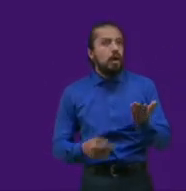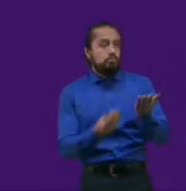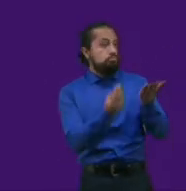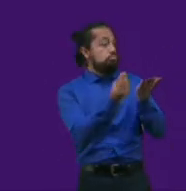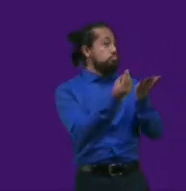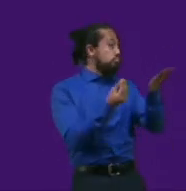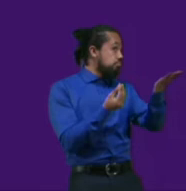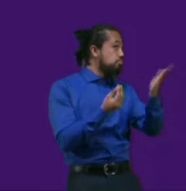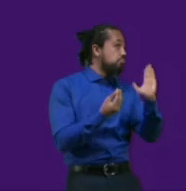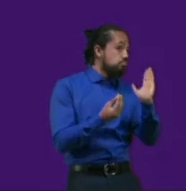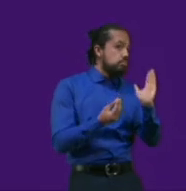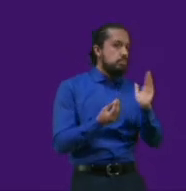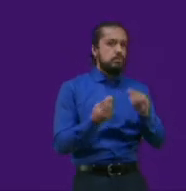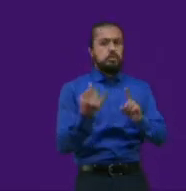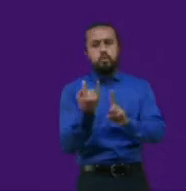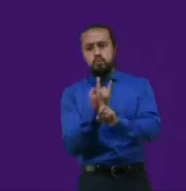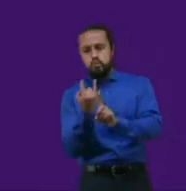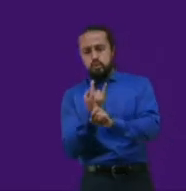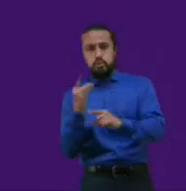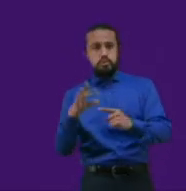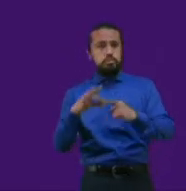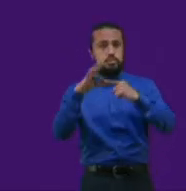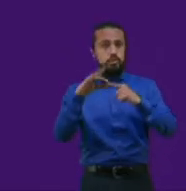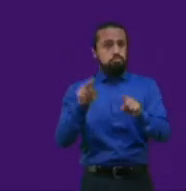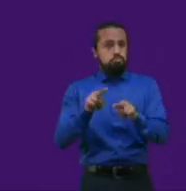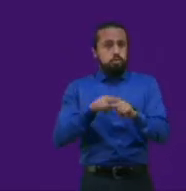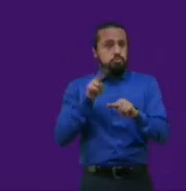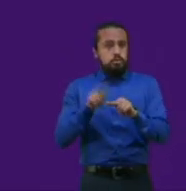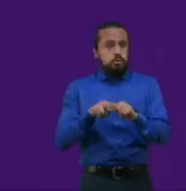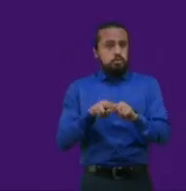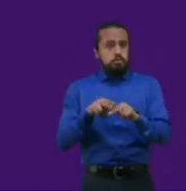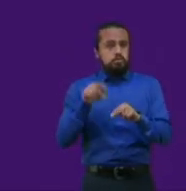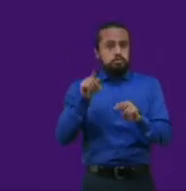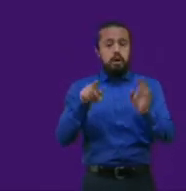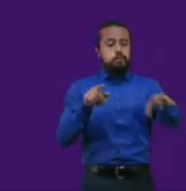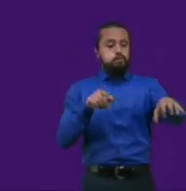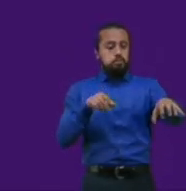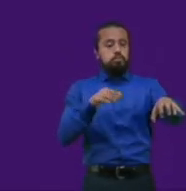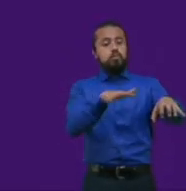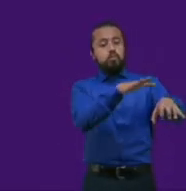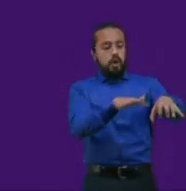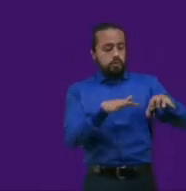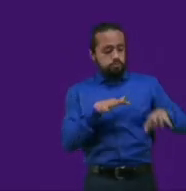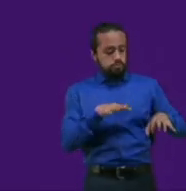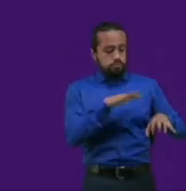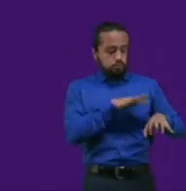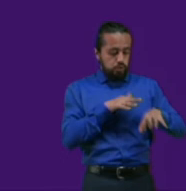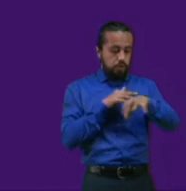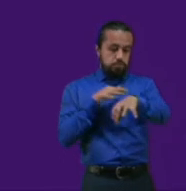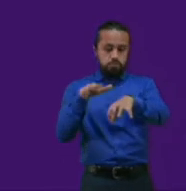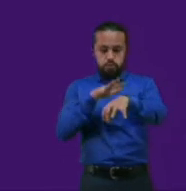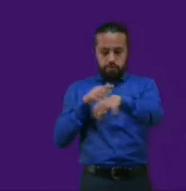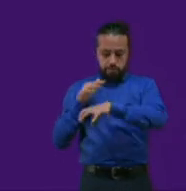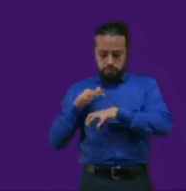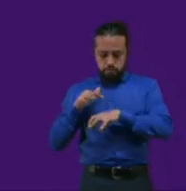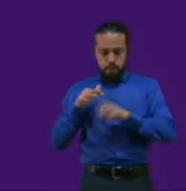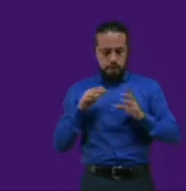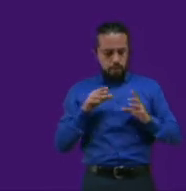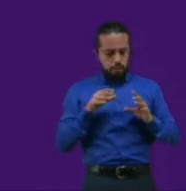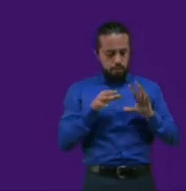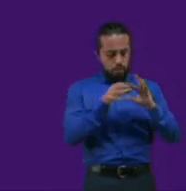esos usuarios son unos usuarios especiales. No, mire, que los tengo en esta zona, pero también en esta zona se están comportando igual. Entonces, poder